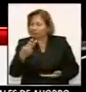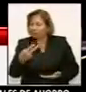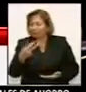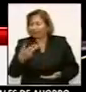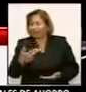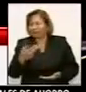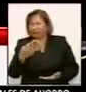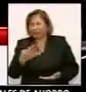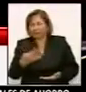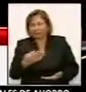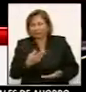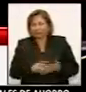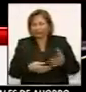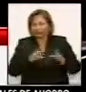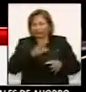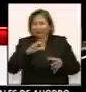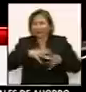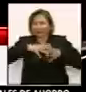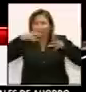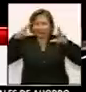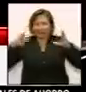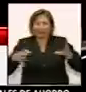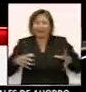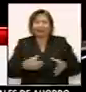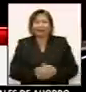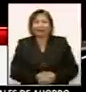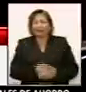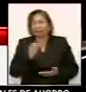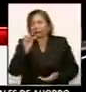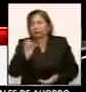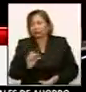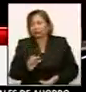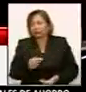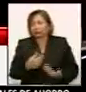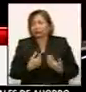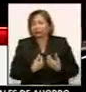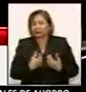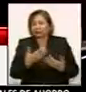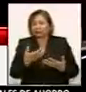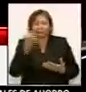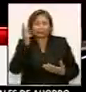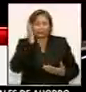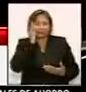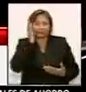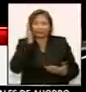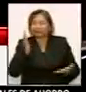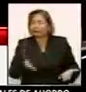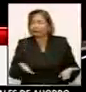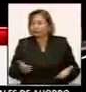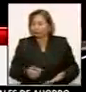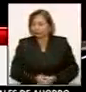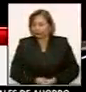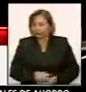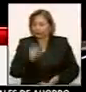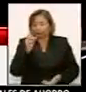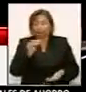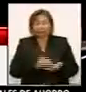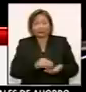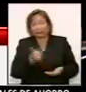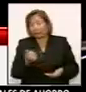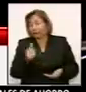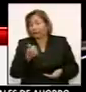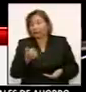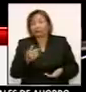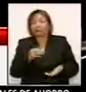3 y las 4, porque había caja para los grandes, para los intermedios y para los chicos. Pero queremos saber tener las dos cosas, presidente. Una cosa no quita la